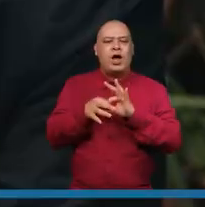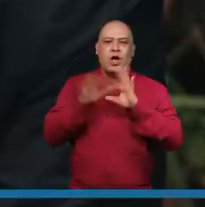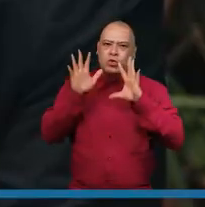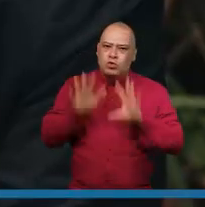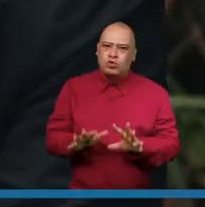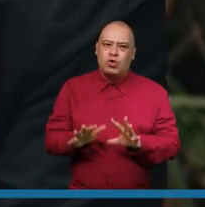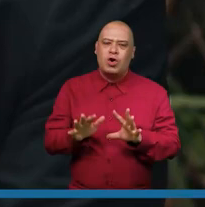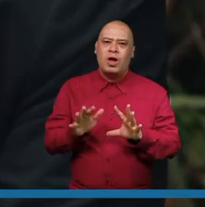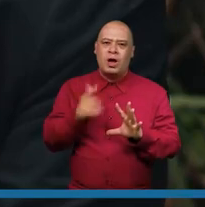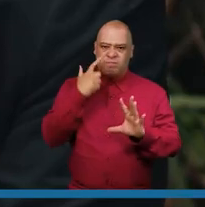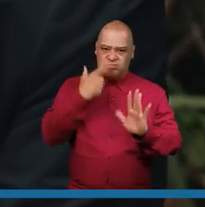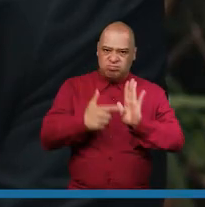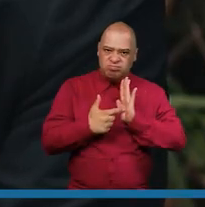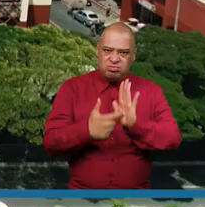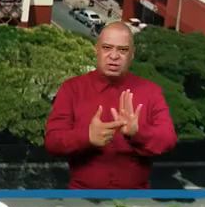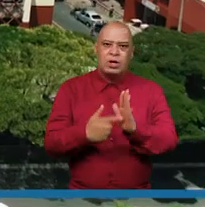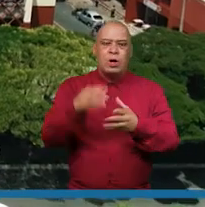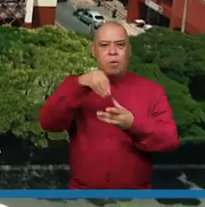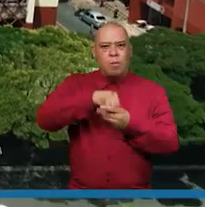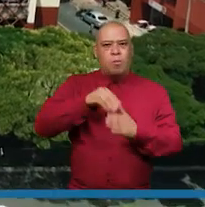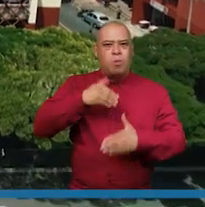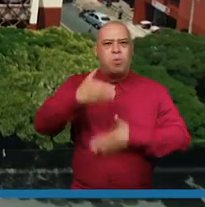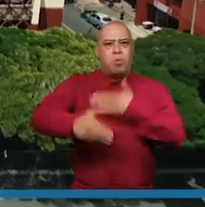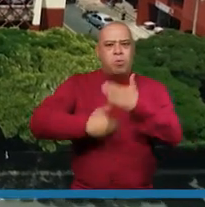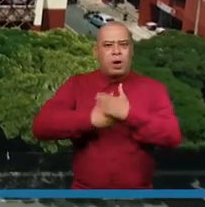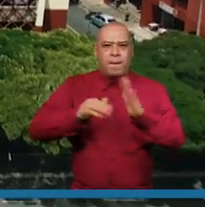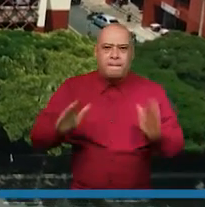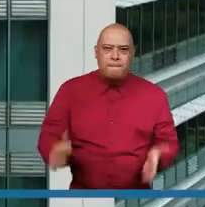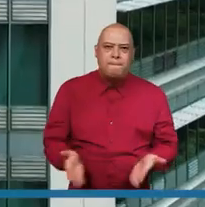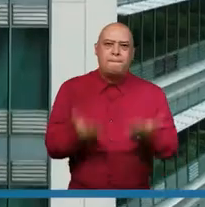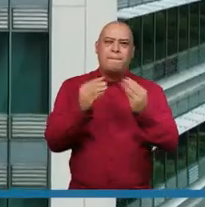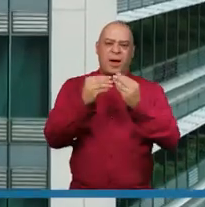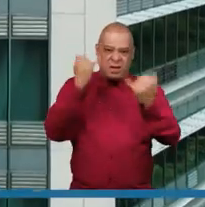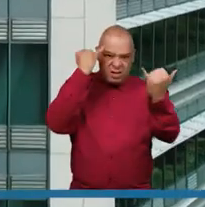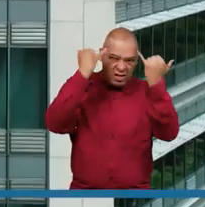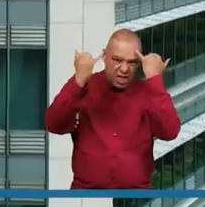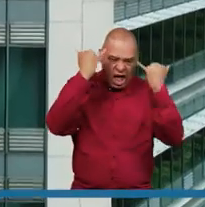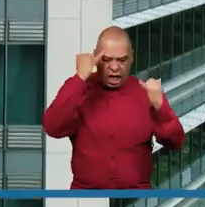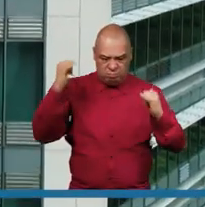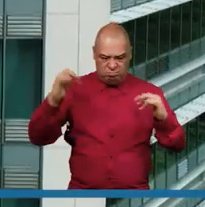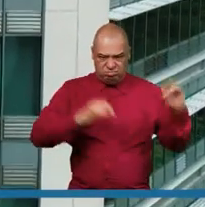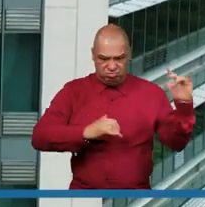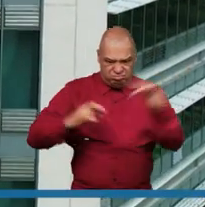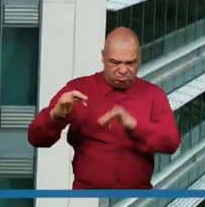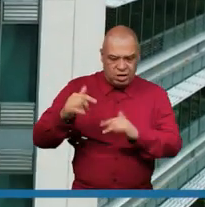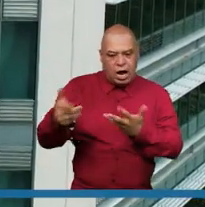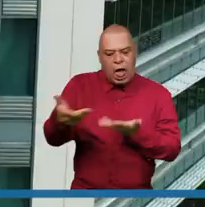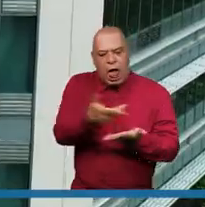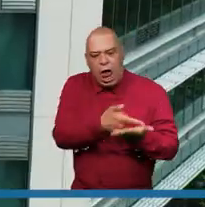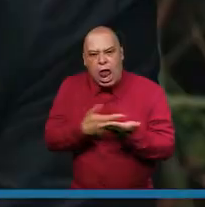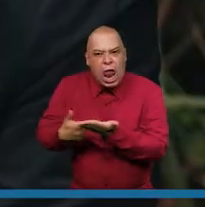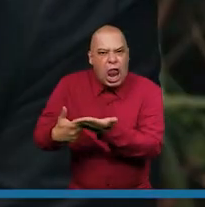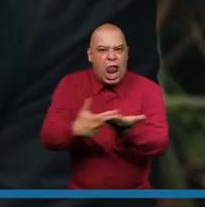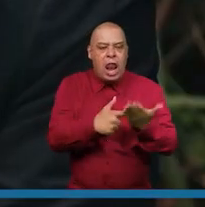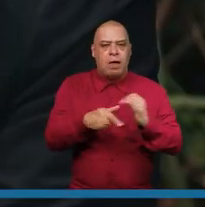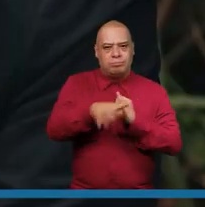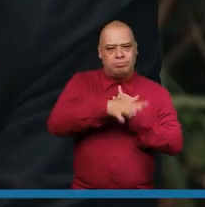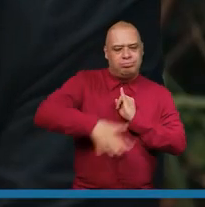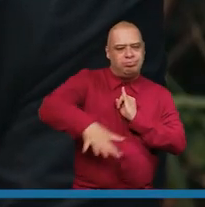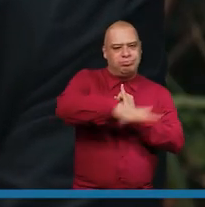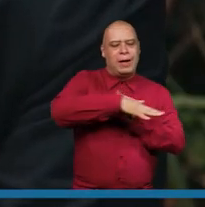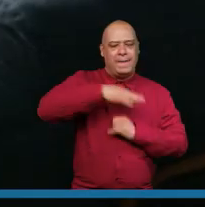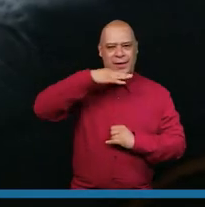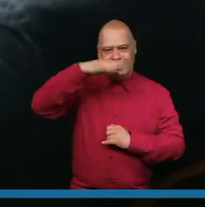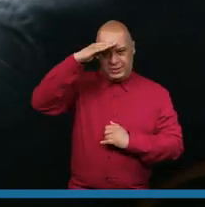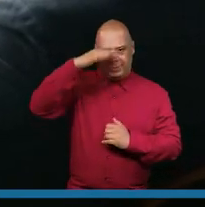para posicionar la institución y generamos ideas de crear un encuentro en el área metropolitana del Valle de la Aburrá, en la